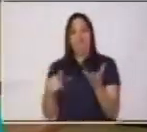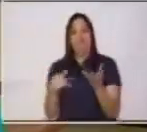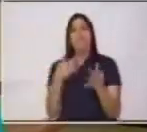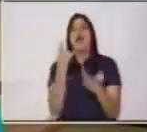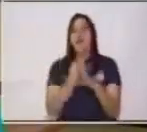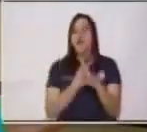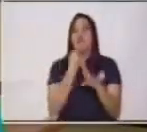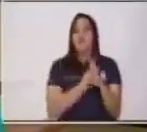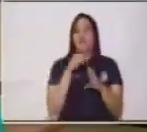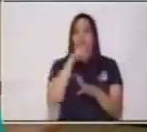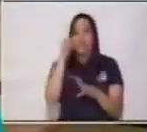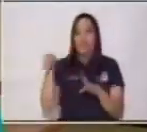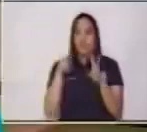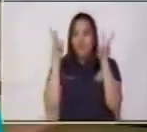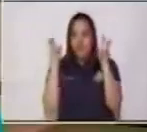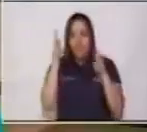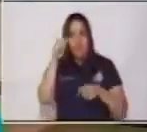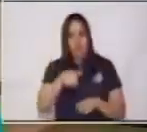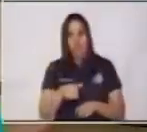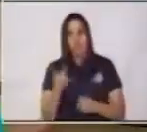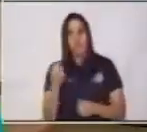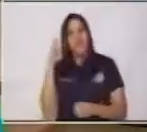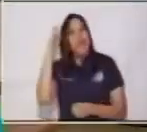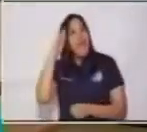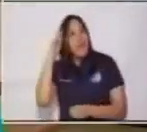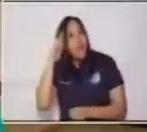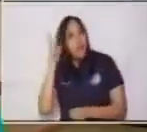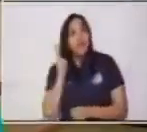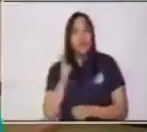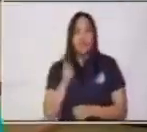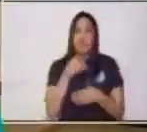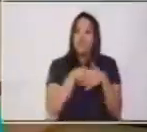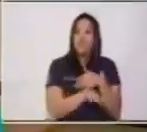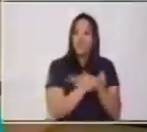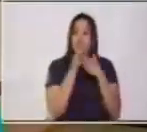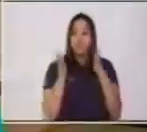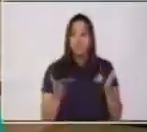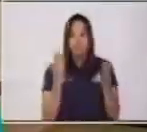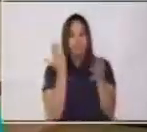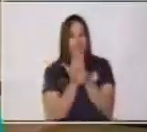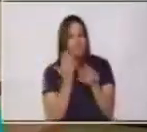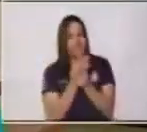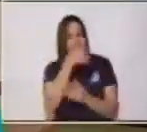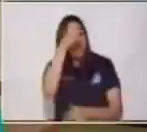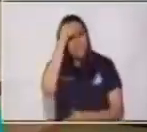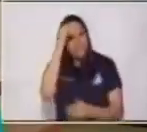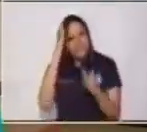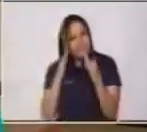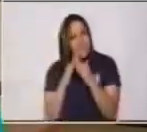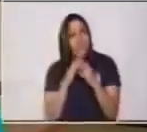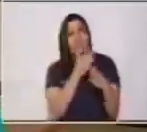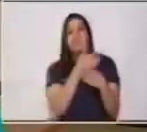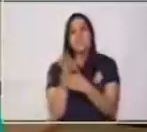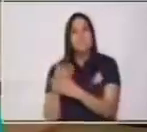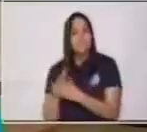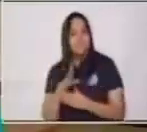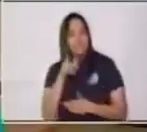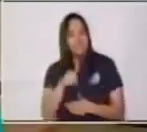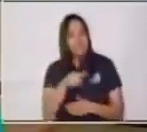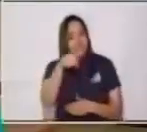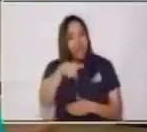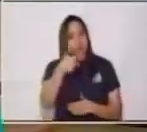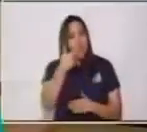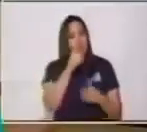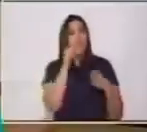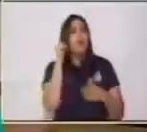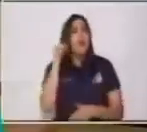que vimos hoy. Ten presente de guardar tus trabajos y ejercicios en tu portafolio de Aprendo en Casa y compartir lo que aprendiste hoy con